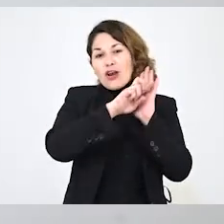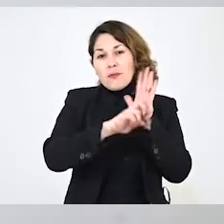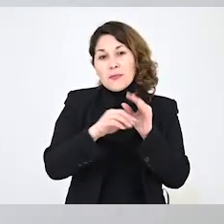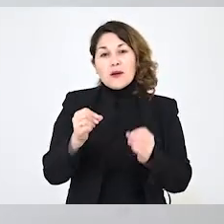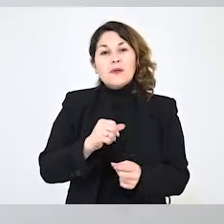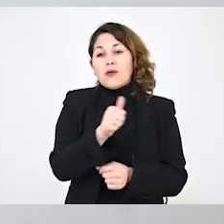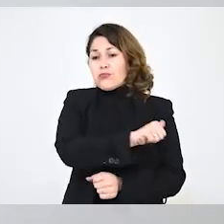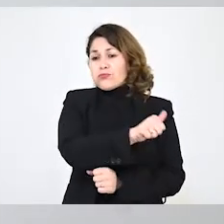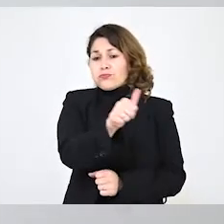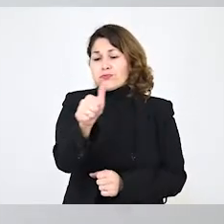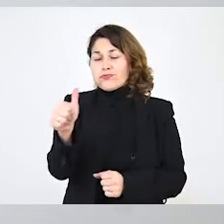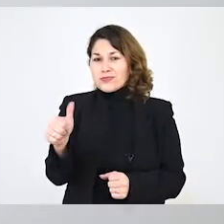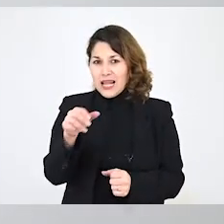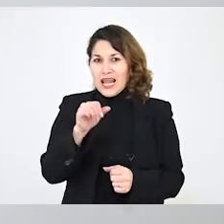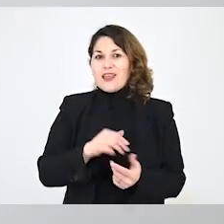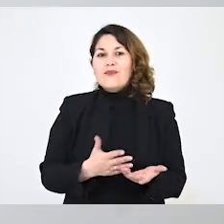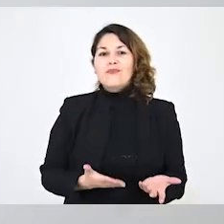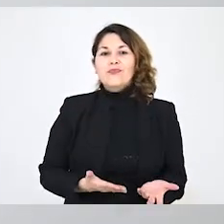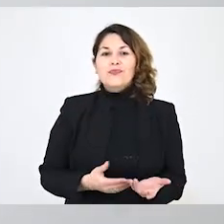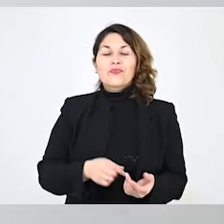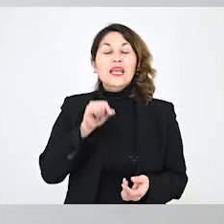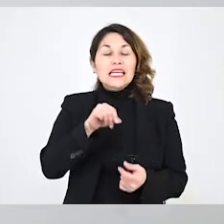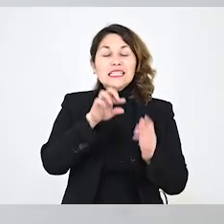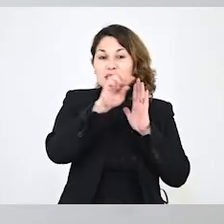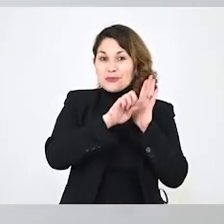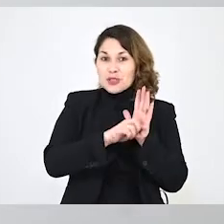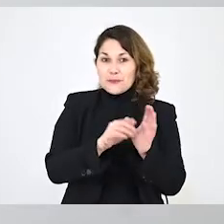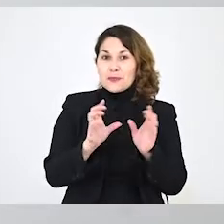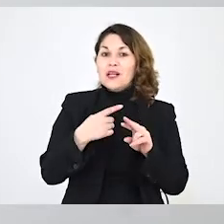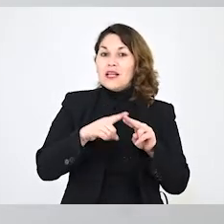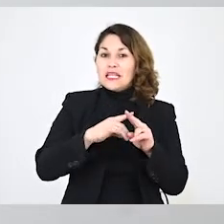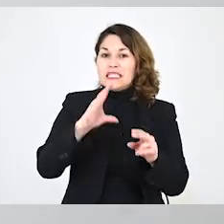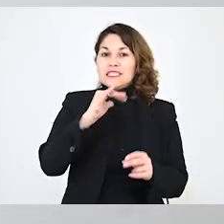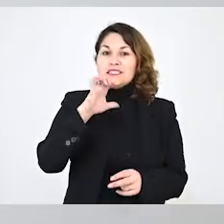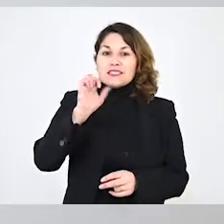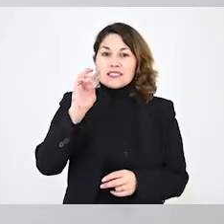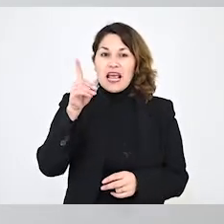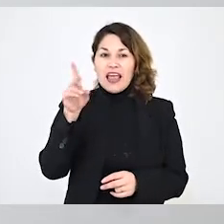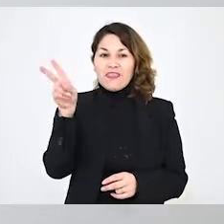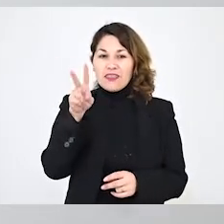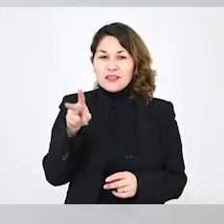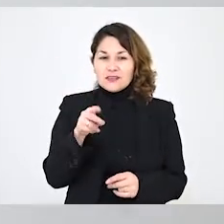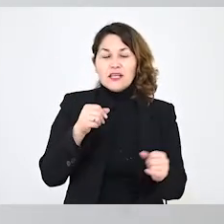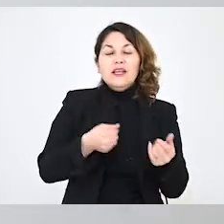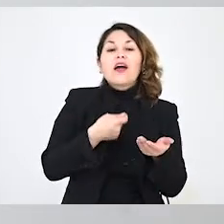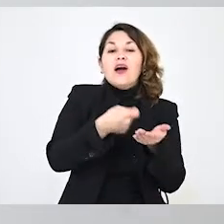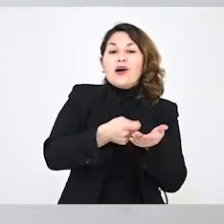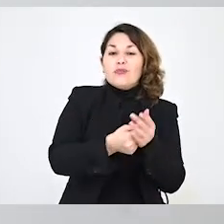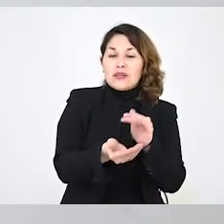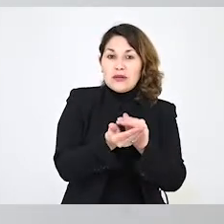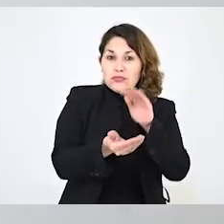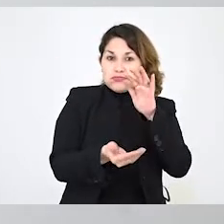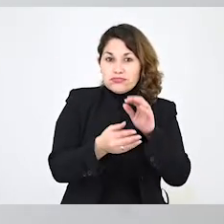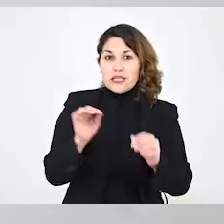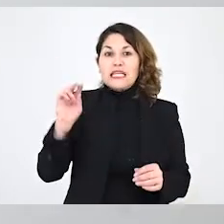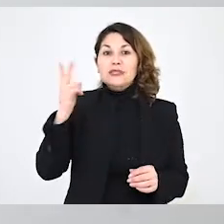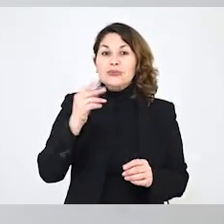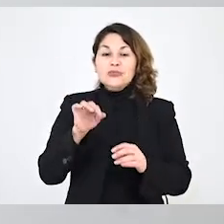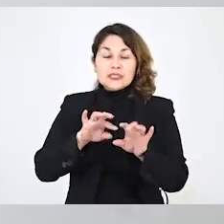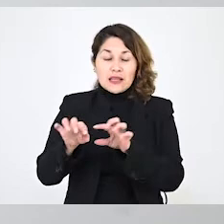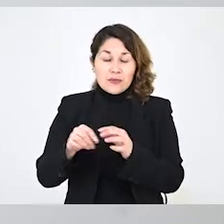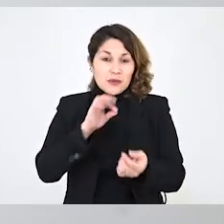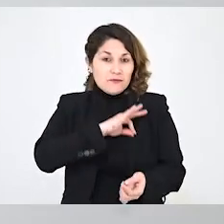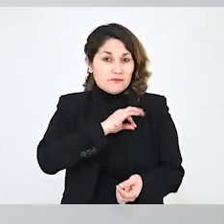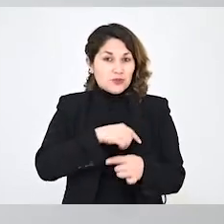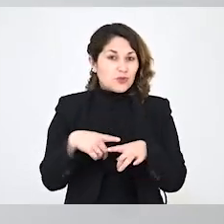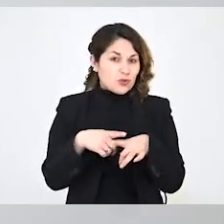Bienvenidos al programa Seguridad Social al alcance de todos, un programa ejecutado por la Corporación CIEDES y financiado